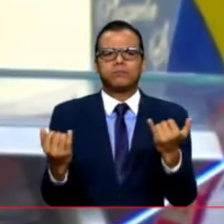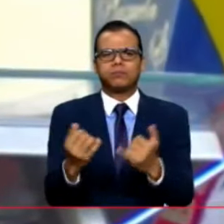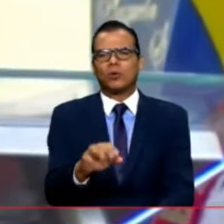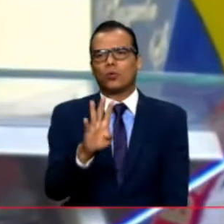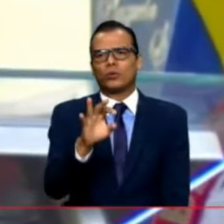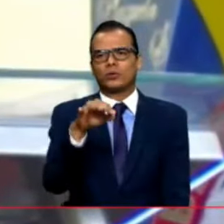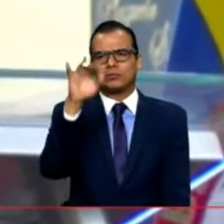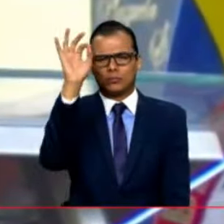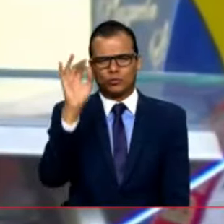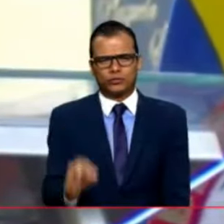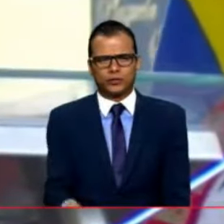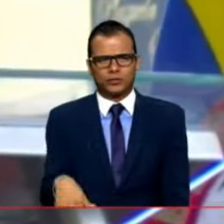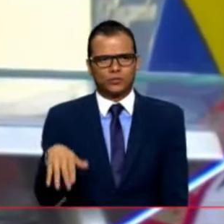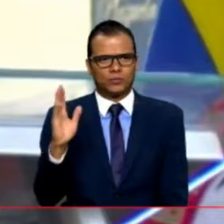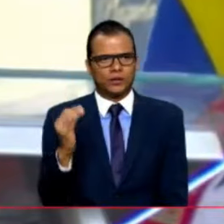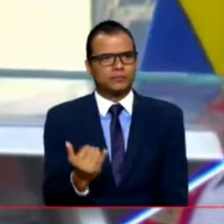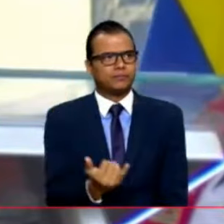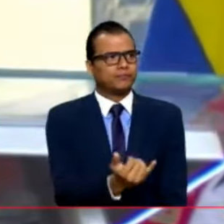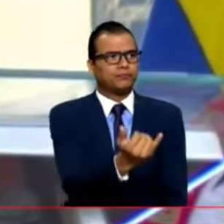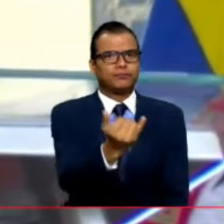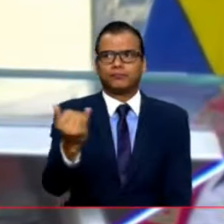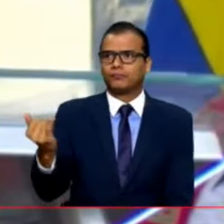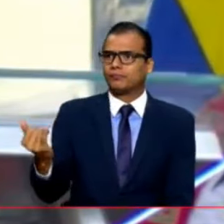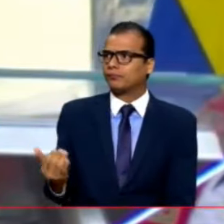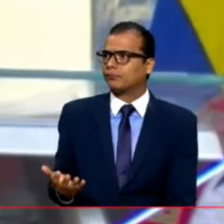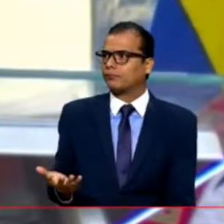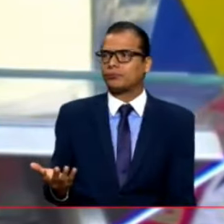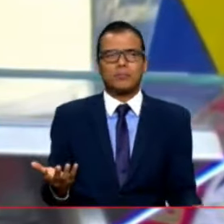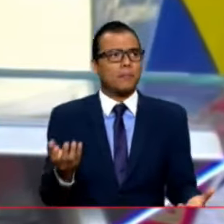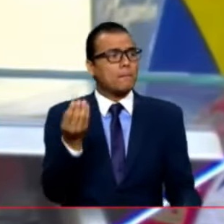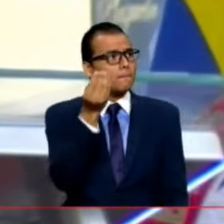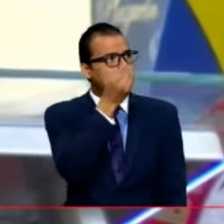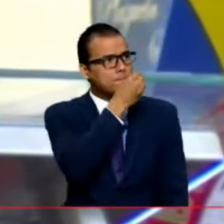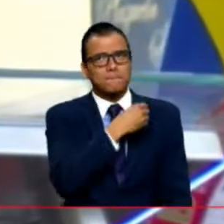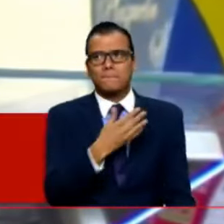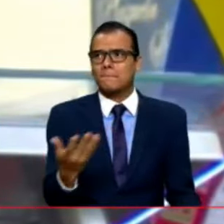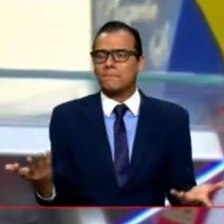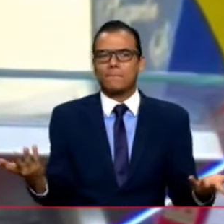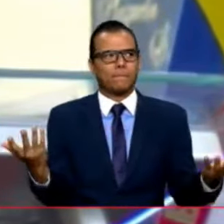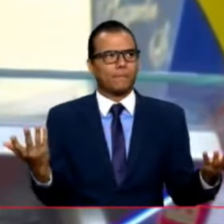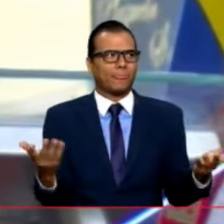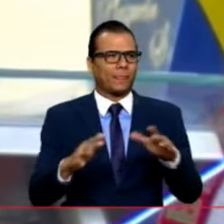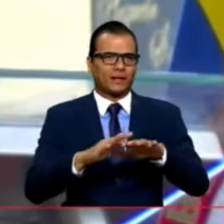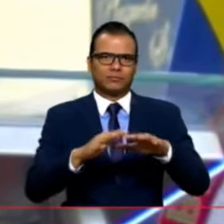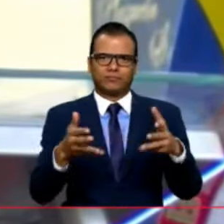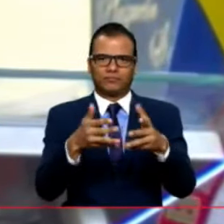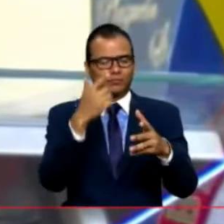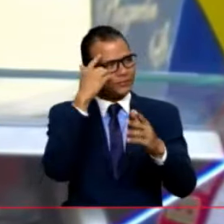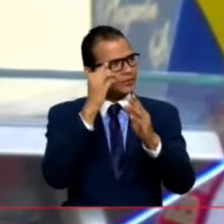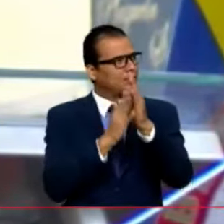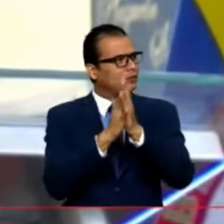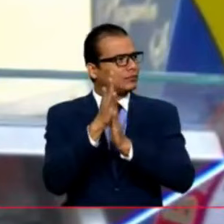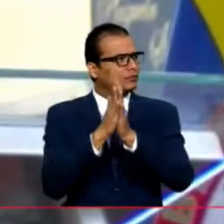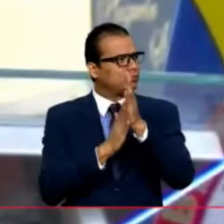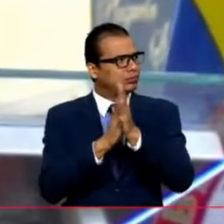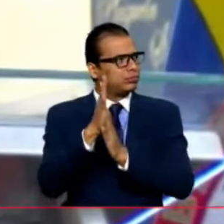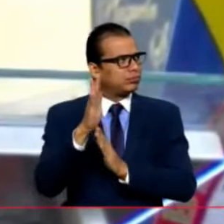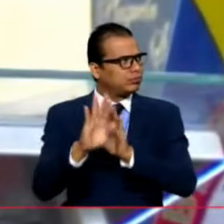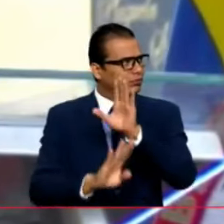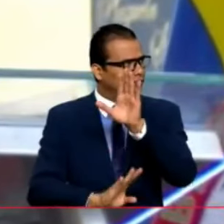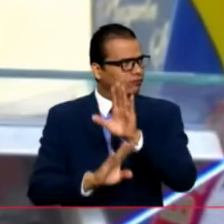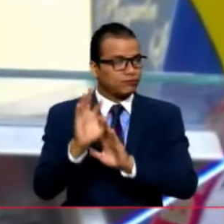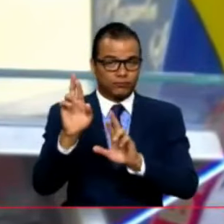en una mole de cemento, con la tristeza de ver todo gris, sino aspiramos ver el color verde de la esperanza